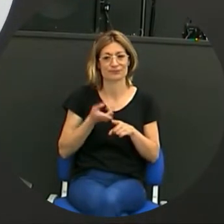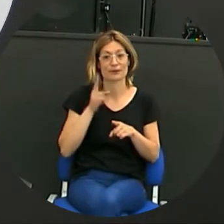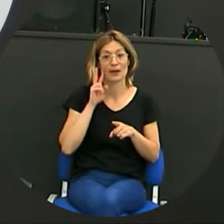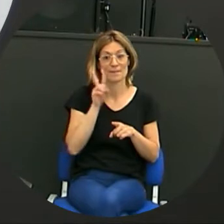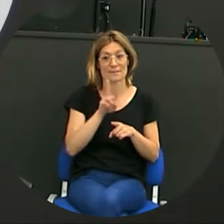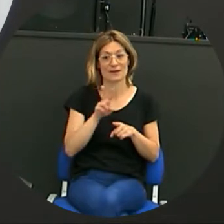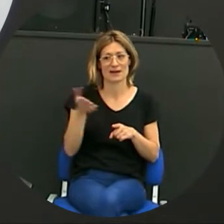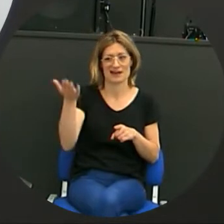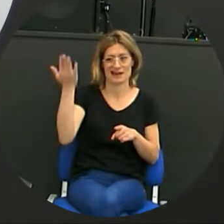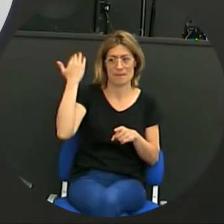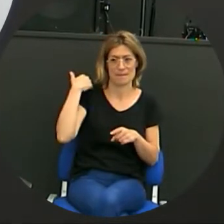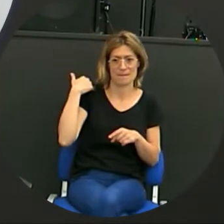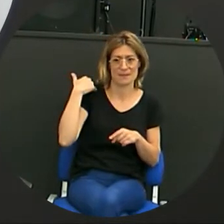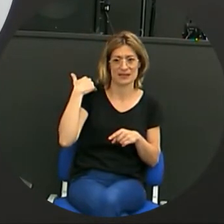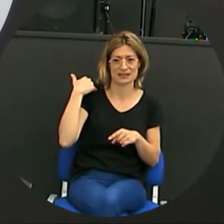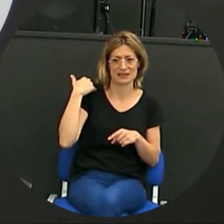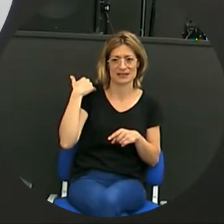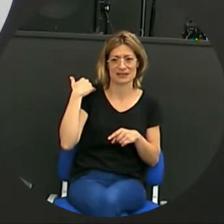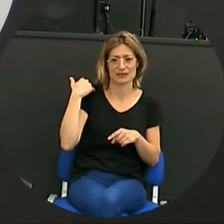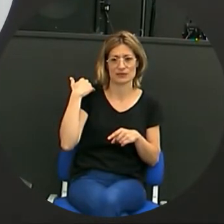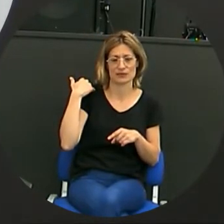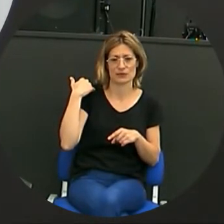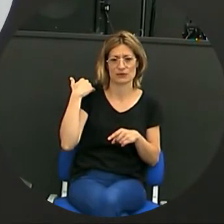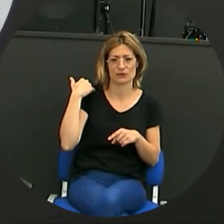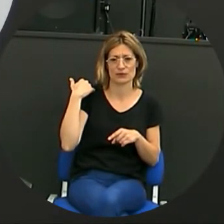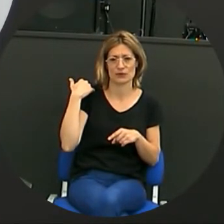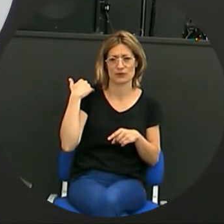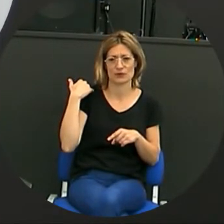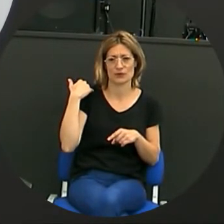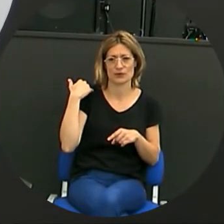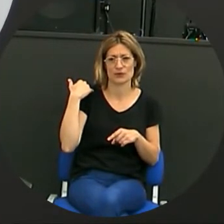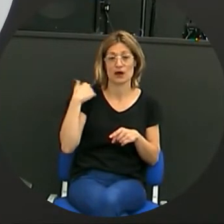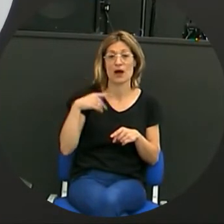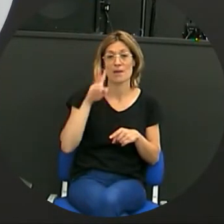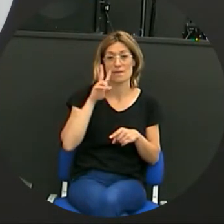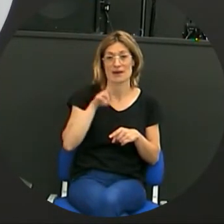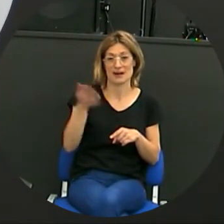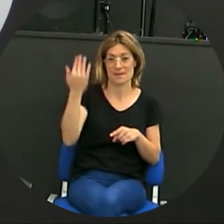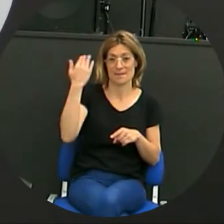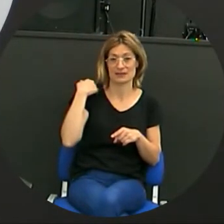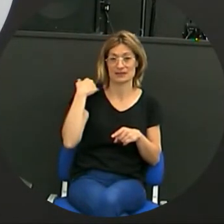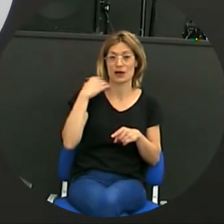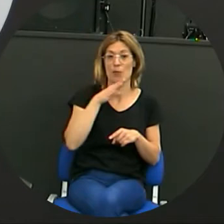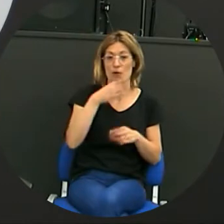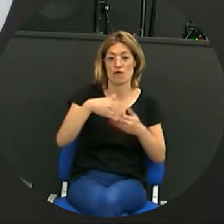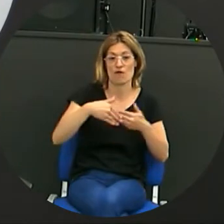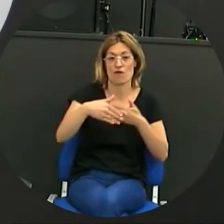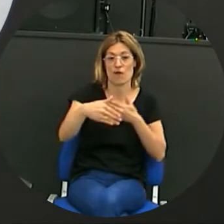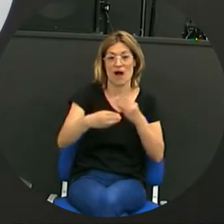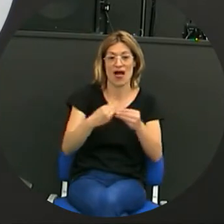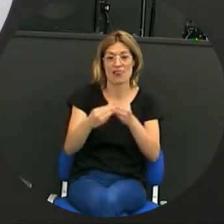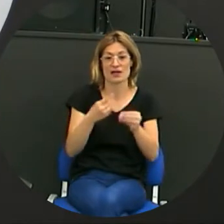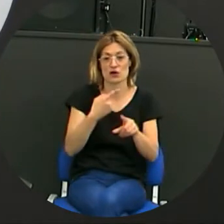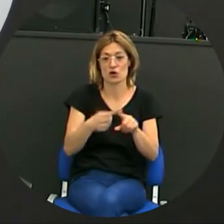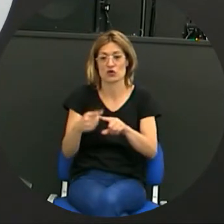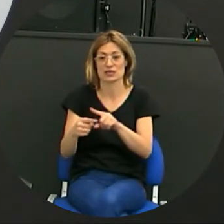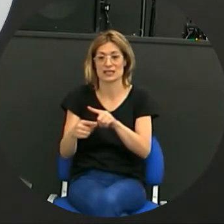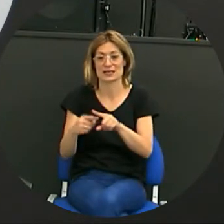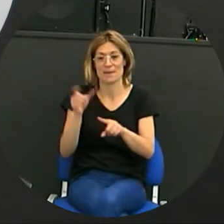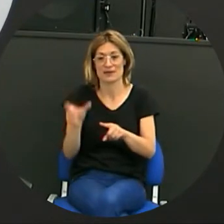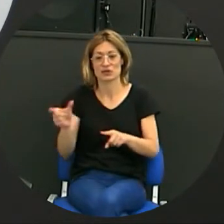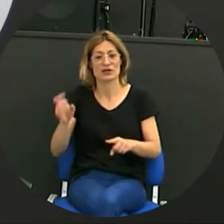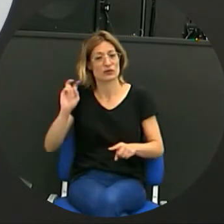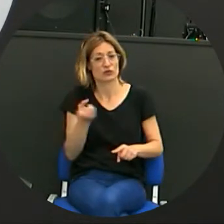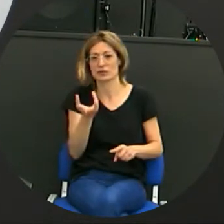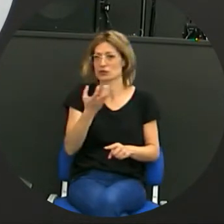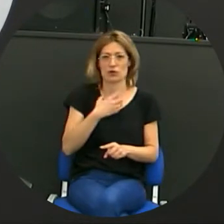nuestro pasado como una preparación para hacer lo que nadie más puede hacer. Ya hemos dicho en la introducción